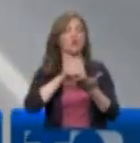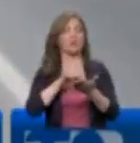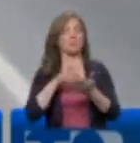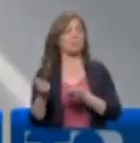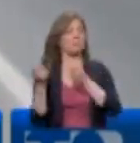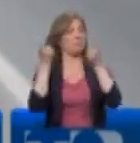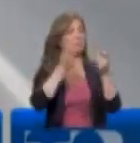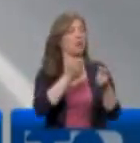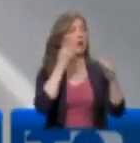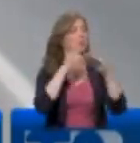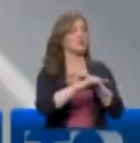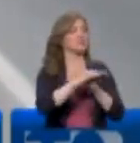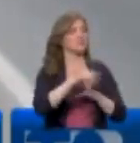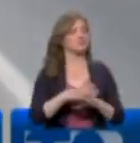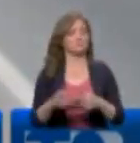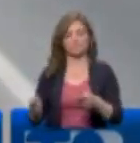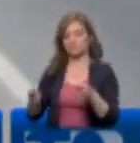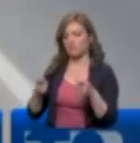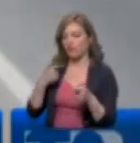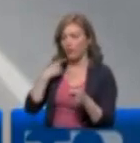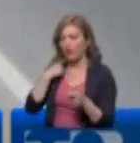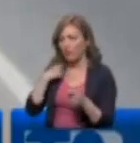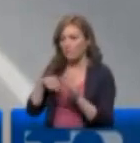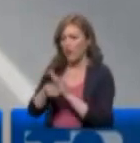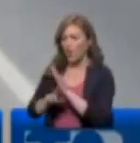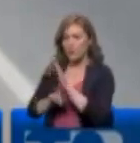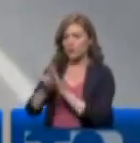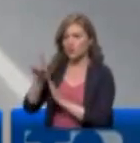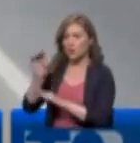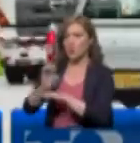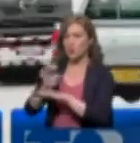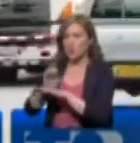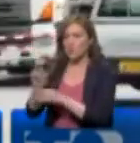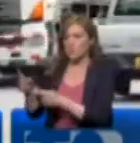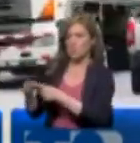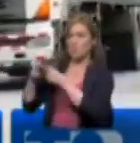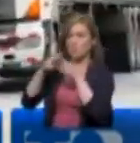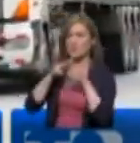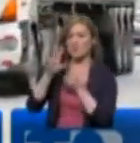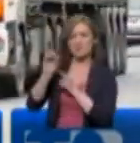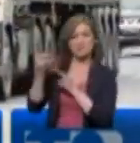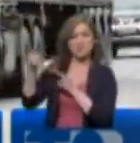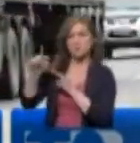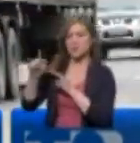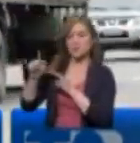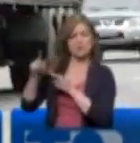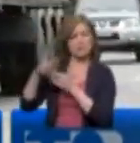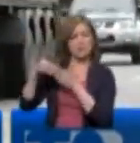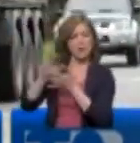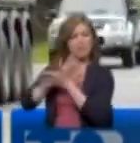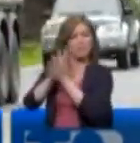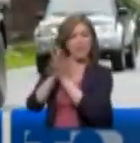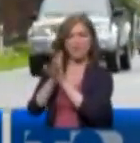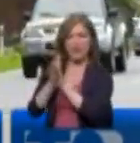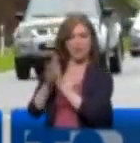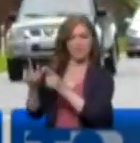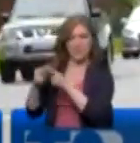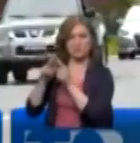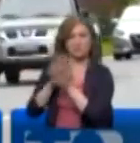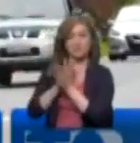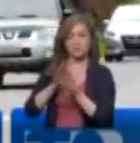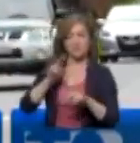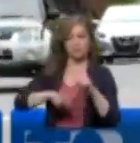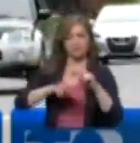terminación unilateral del financiamiento del Banco de Desarrollo del Ecuador por 30 millones de dólares para la ampliación de la vía